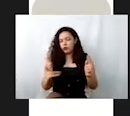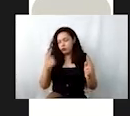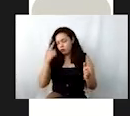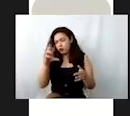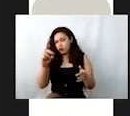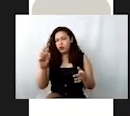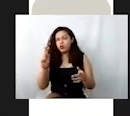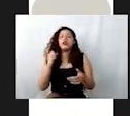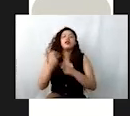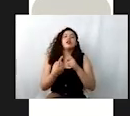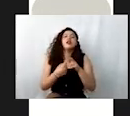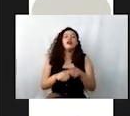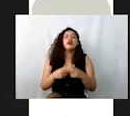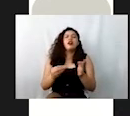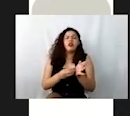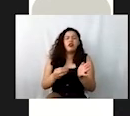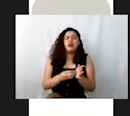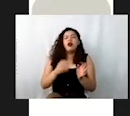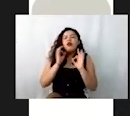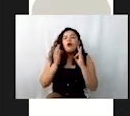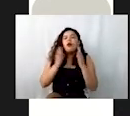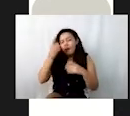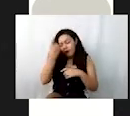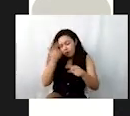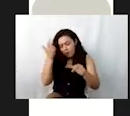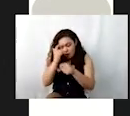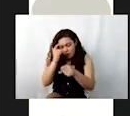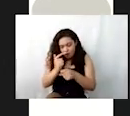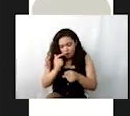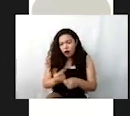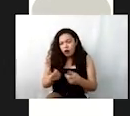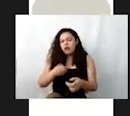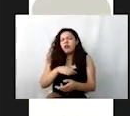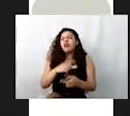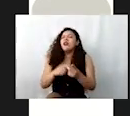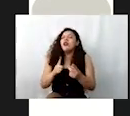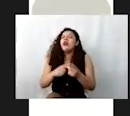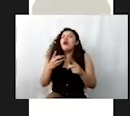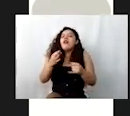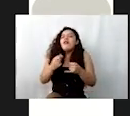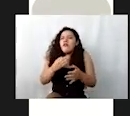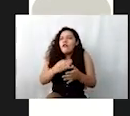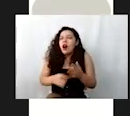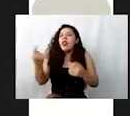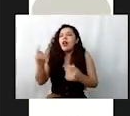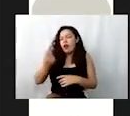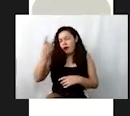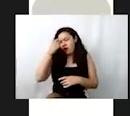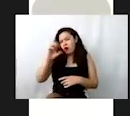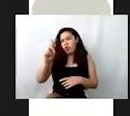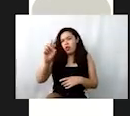ODS, todavía estamos en la fase de identificación de dónde estamos, qué nos falta, porque los ODS